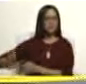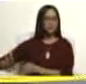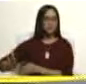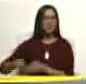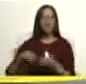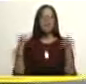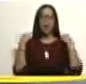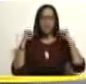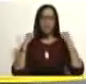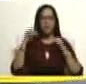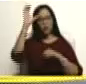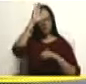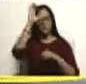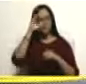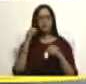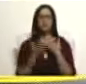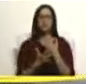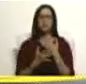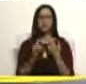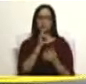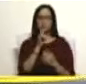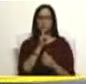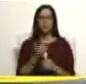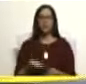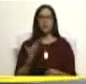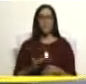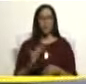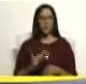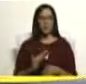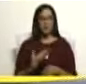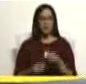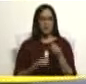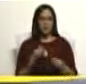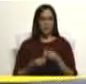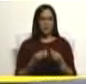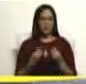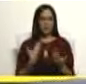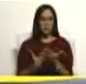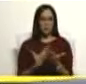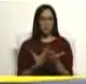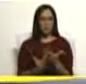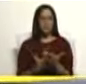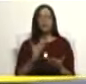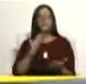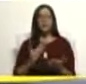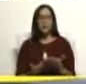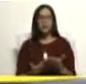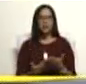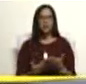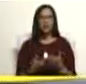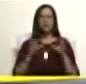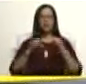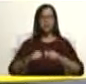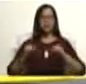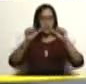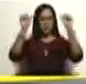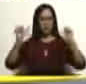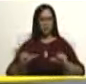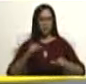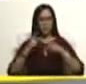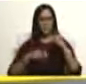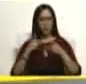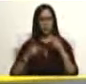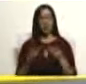del conocimiento de las tecnologías de información es fundamental para generar las plataformas que permitan la automatización de sistemas productivos,